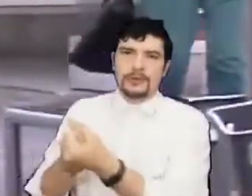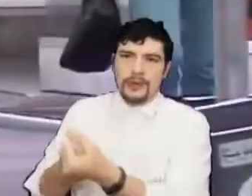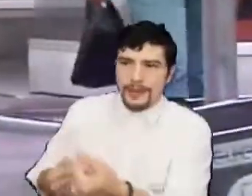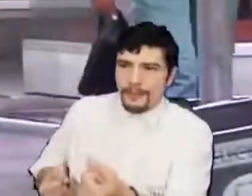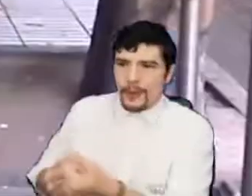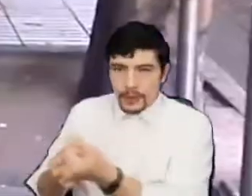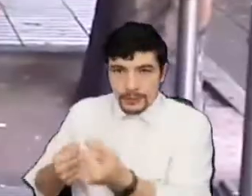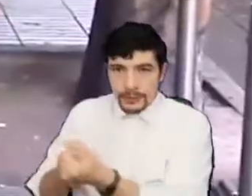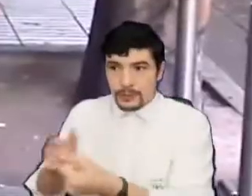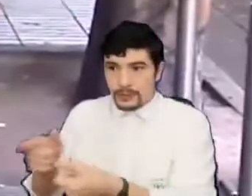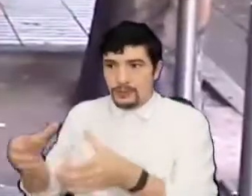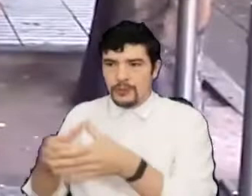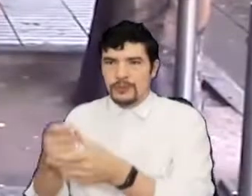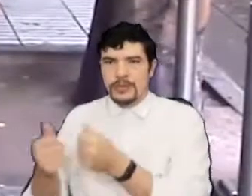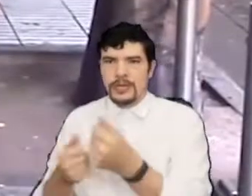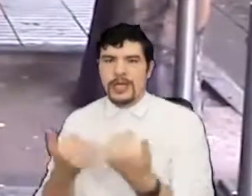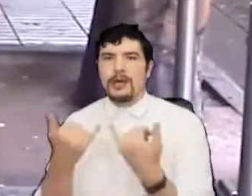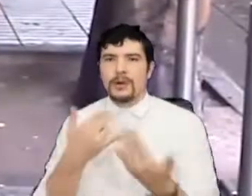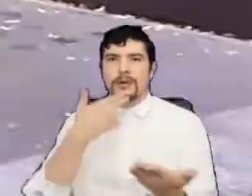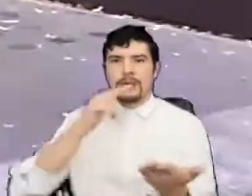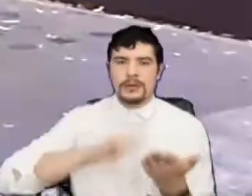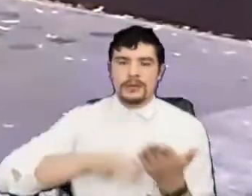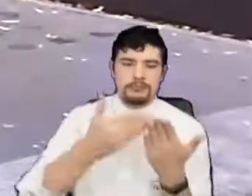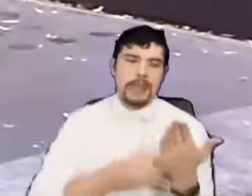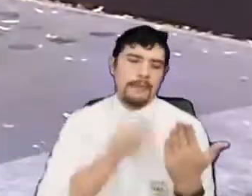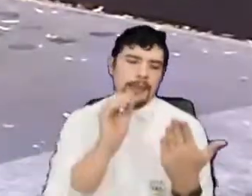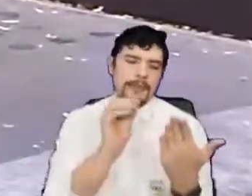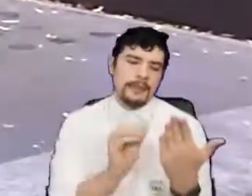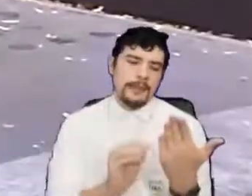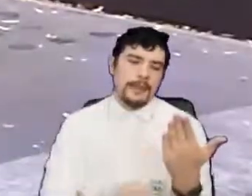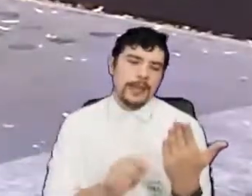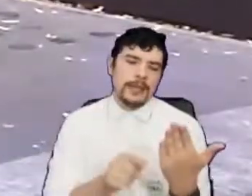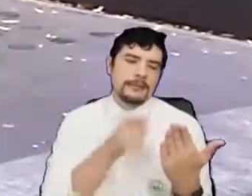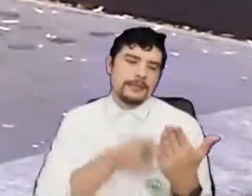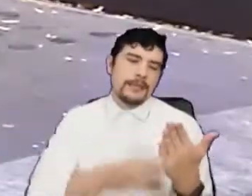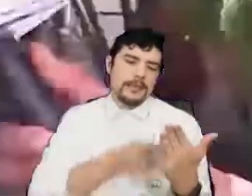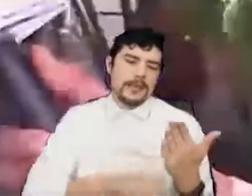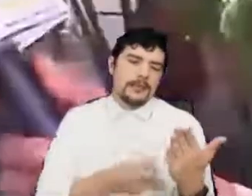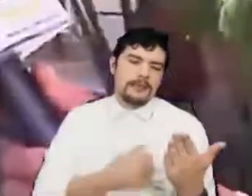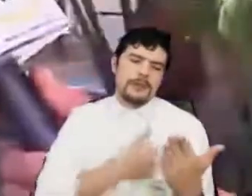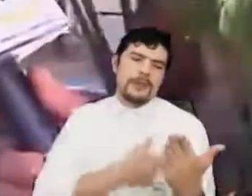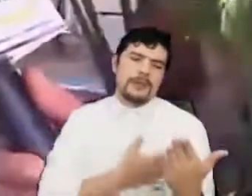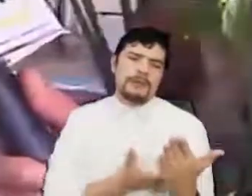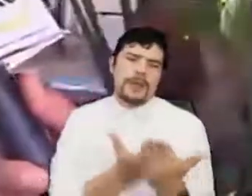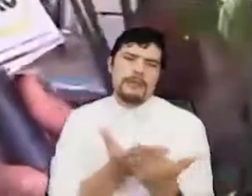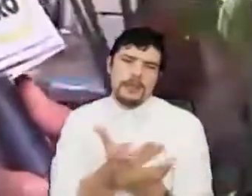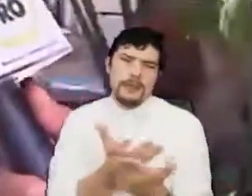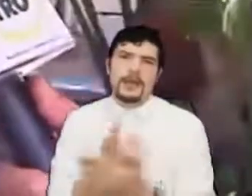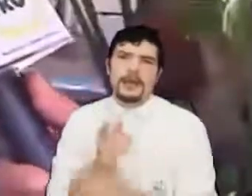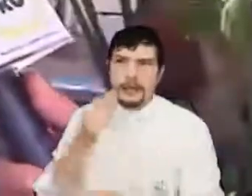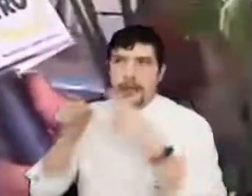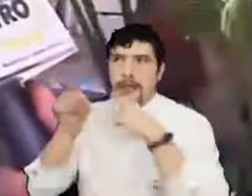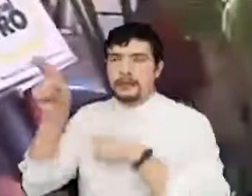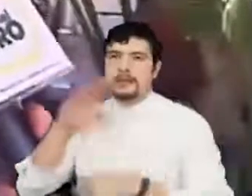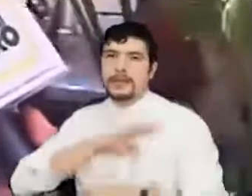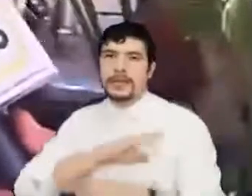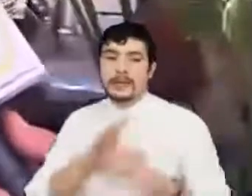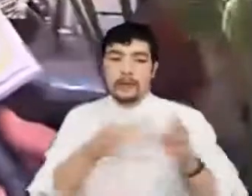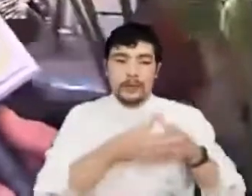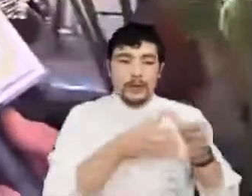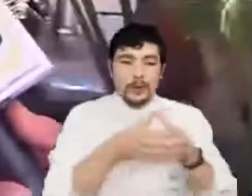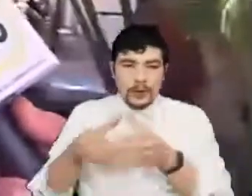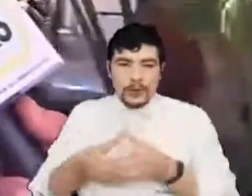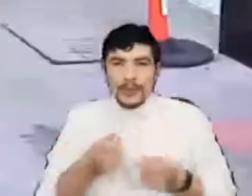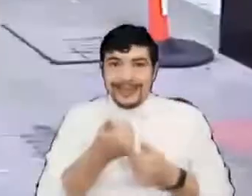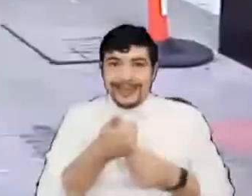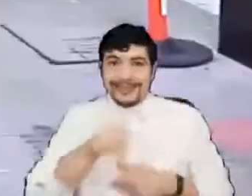unas observaciones muy respetuosas pero enérgicas al señor alcalde, que fue coayudada por más de 17 gremios que hoy están en